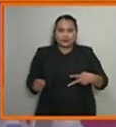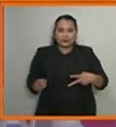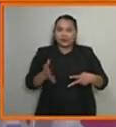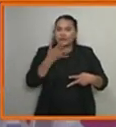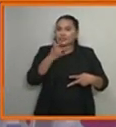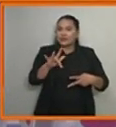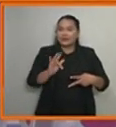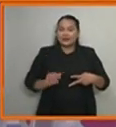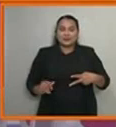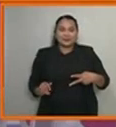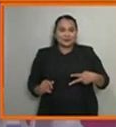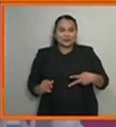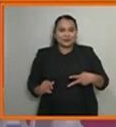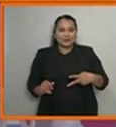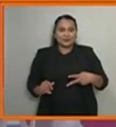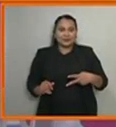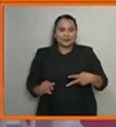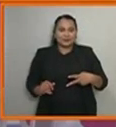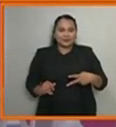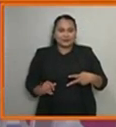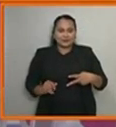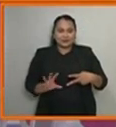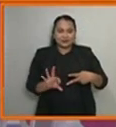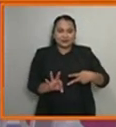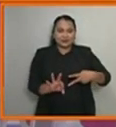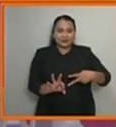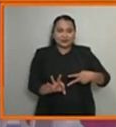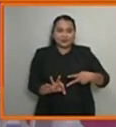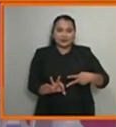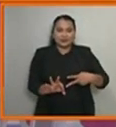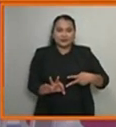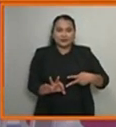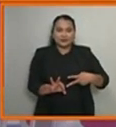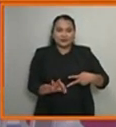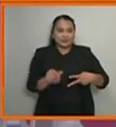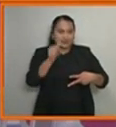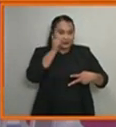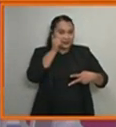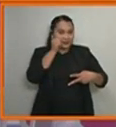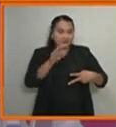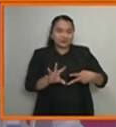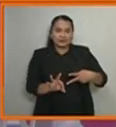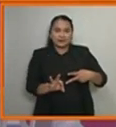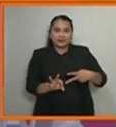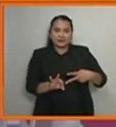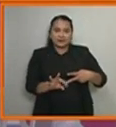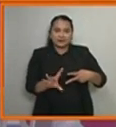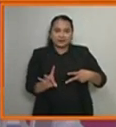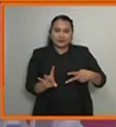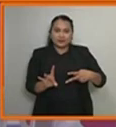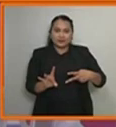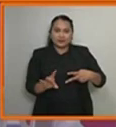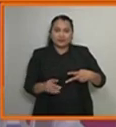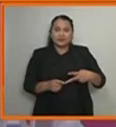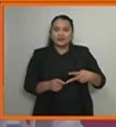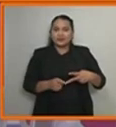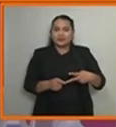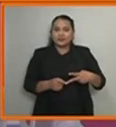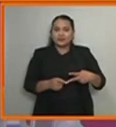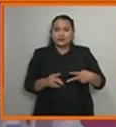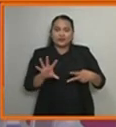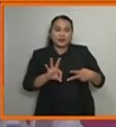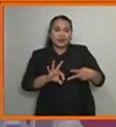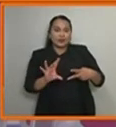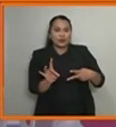suerte, porque este es el 9. Segundo dígito, atentos, porque este es el 8. Segundo número ganador es